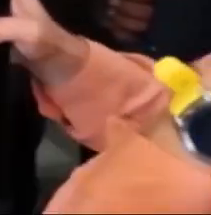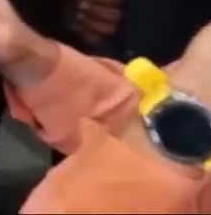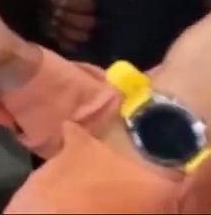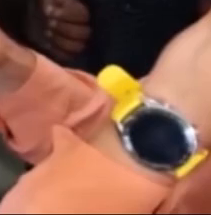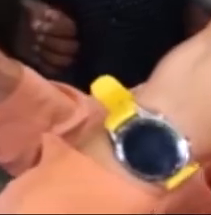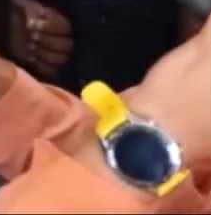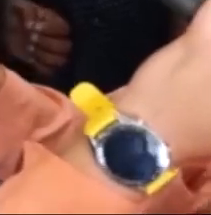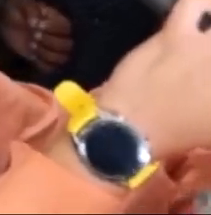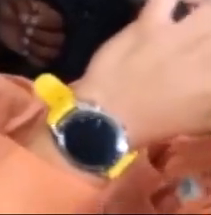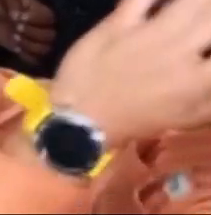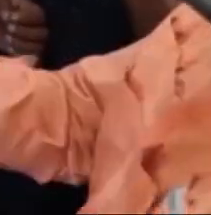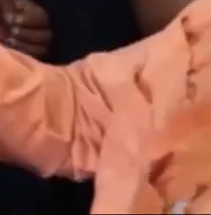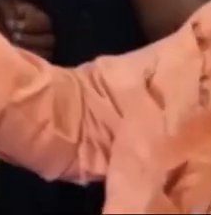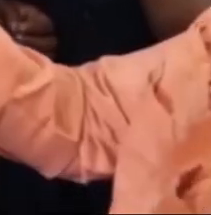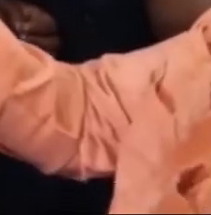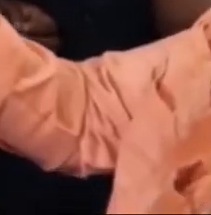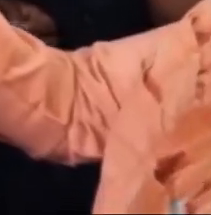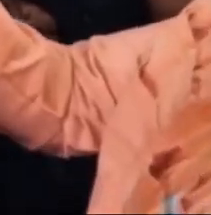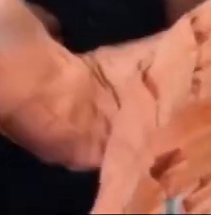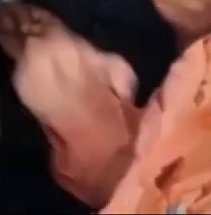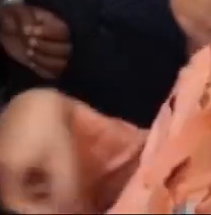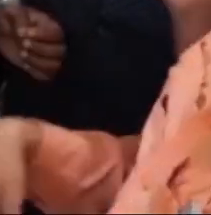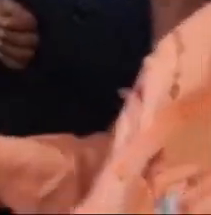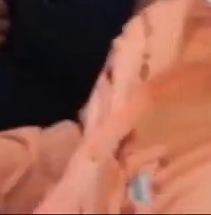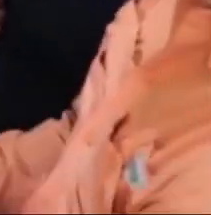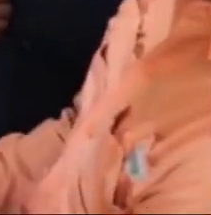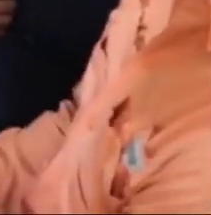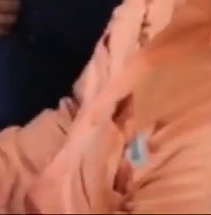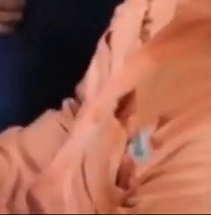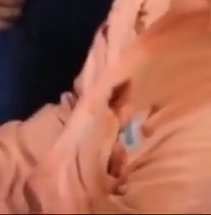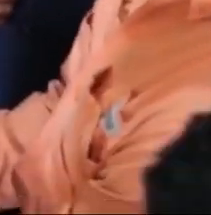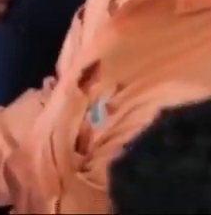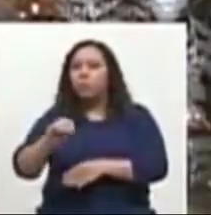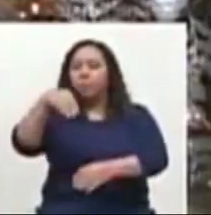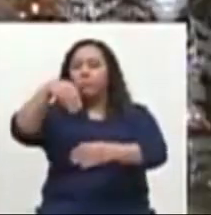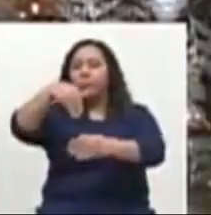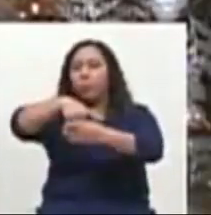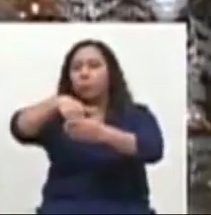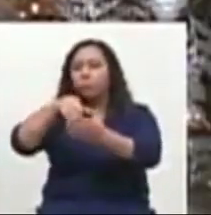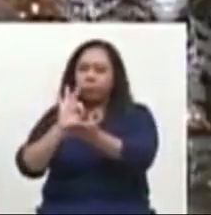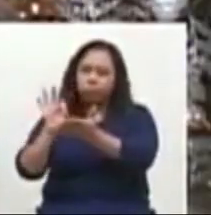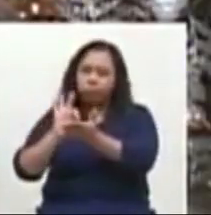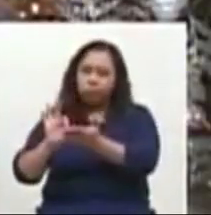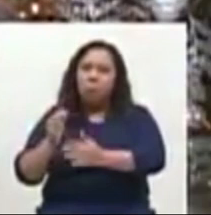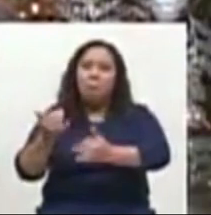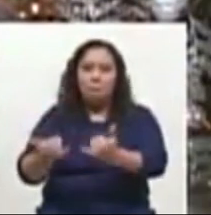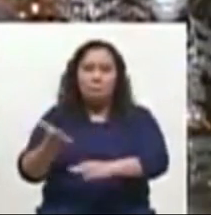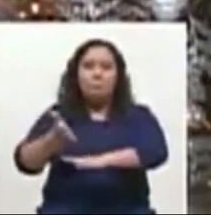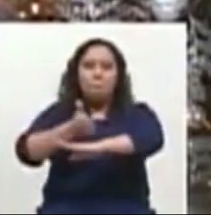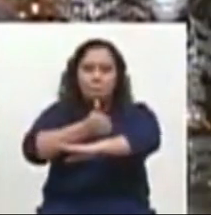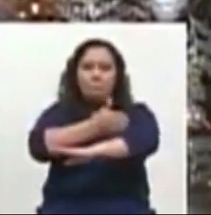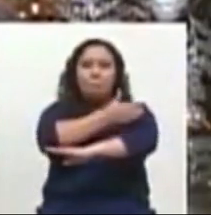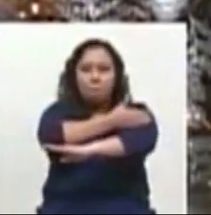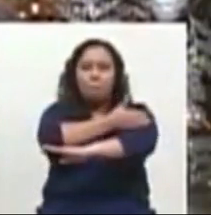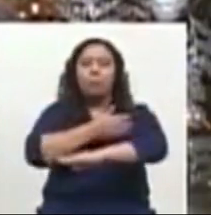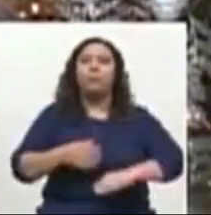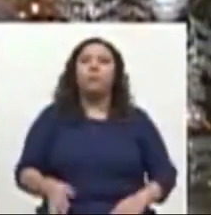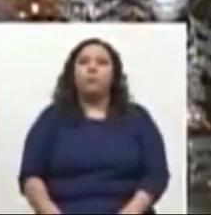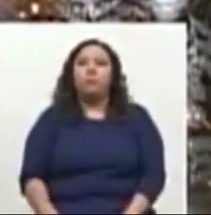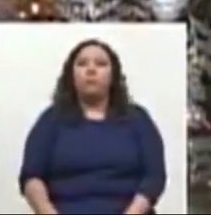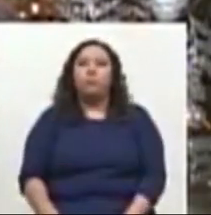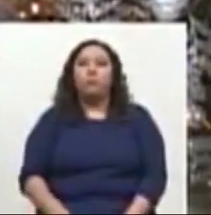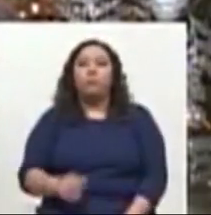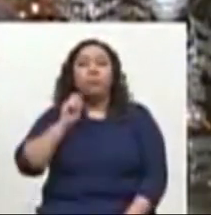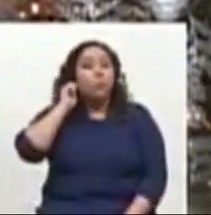elecciones generales celebradas el pasado 28 de noviembre. Y los resultados reflejan que la